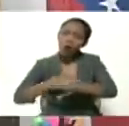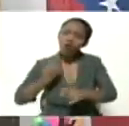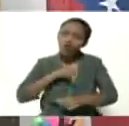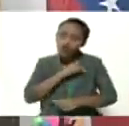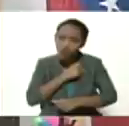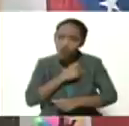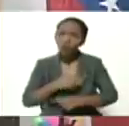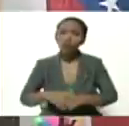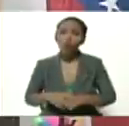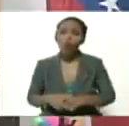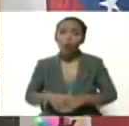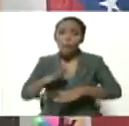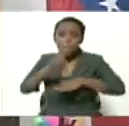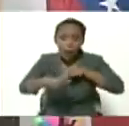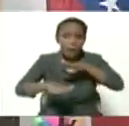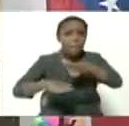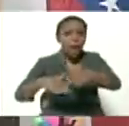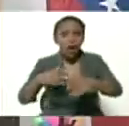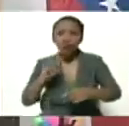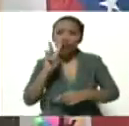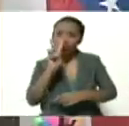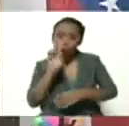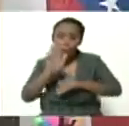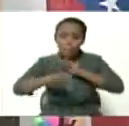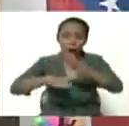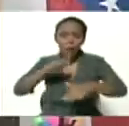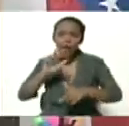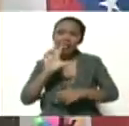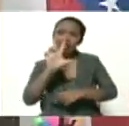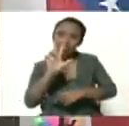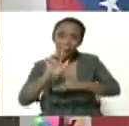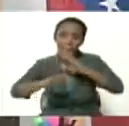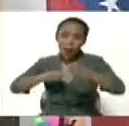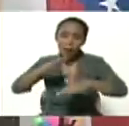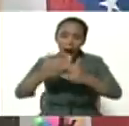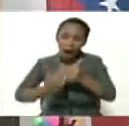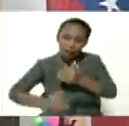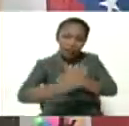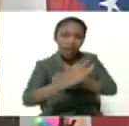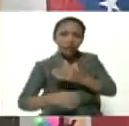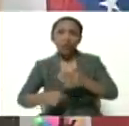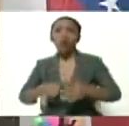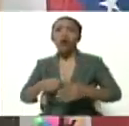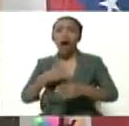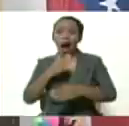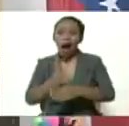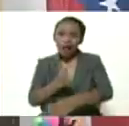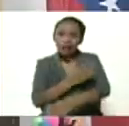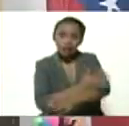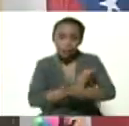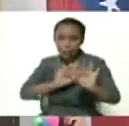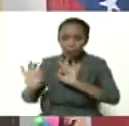nosotros un paso, dos pasos, tres pasos adelante de esta crisis pavorosa,